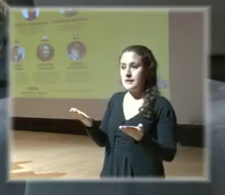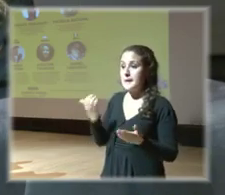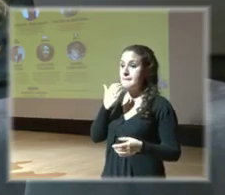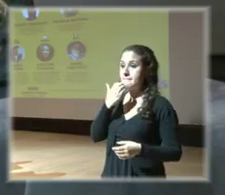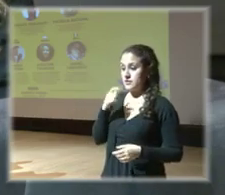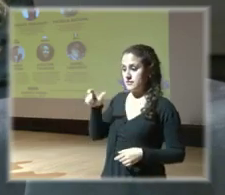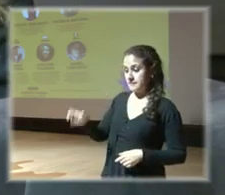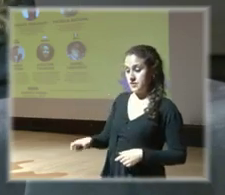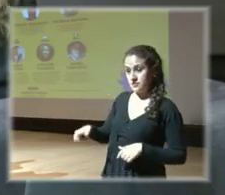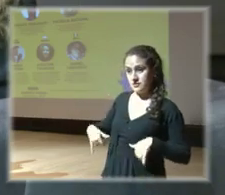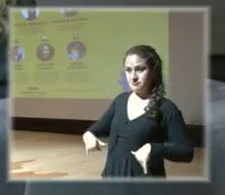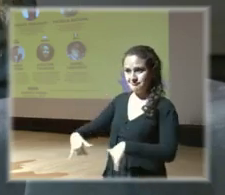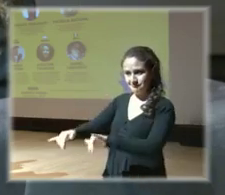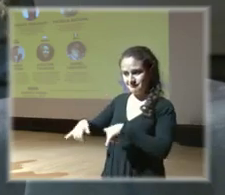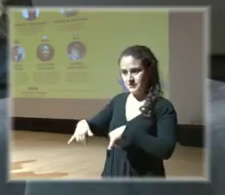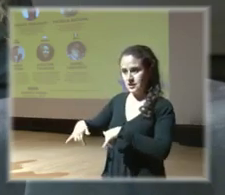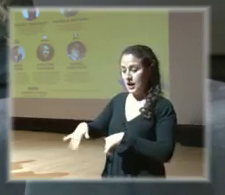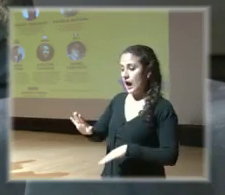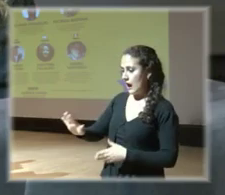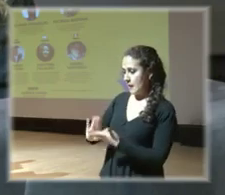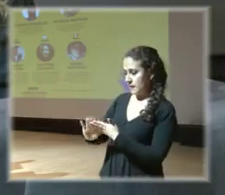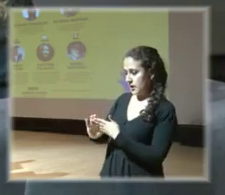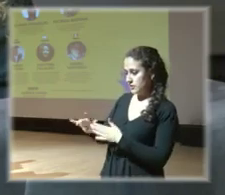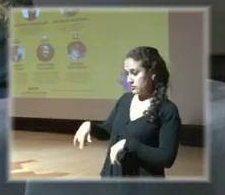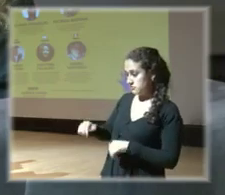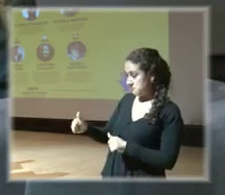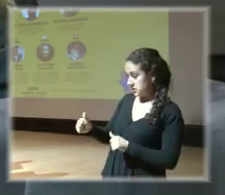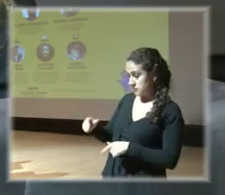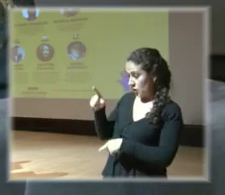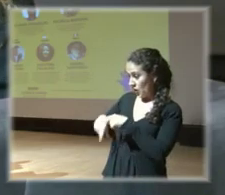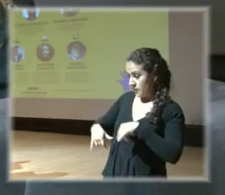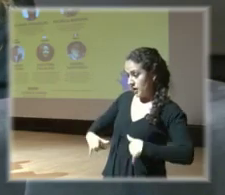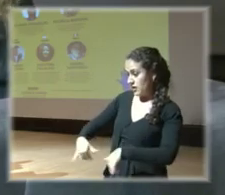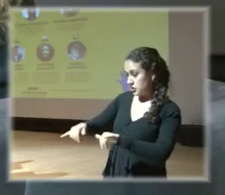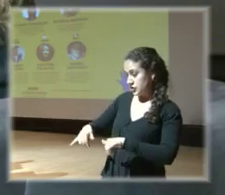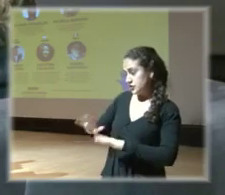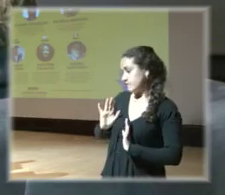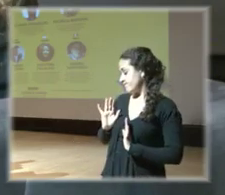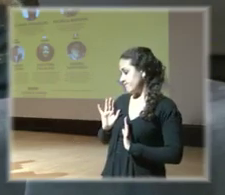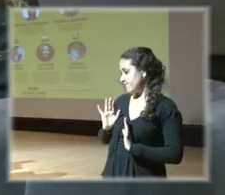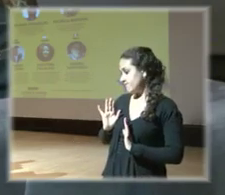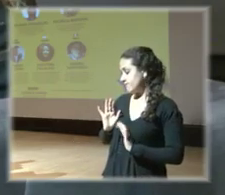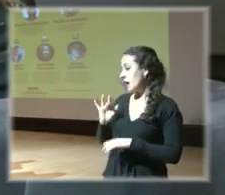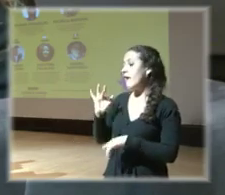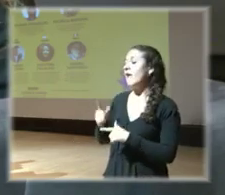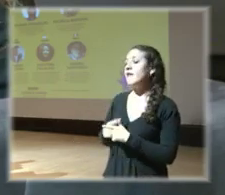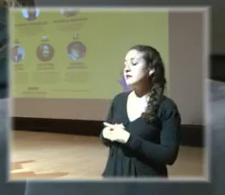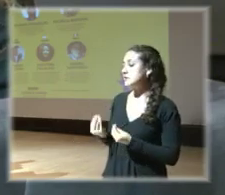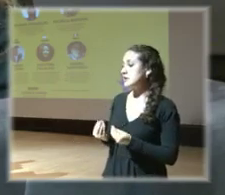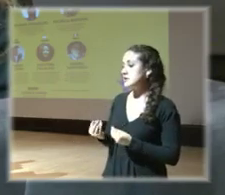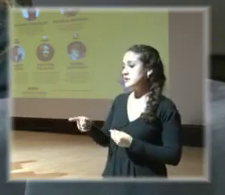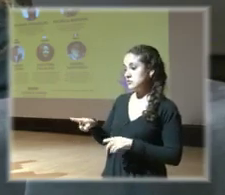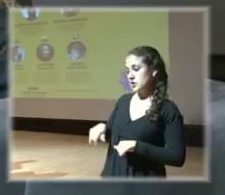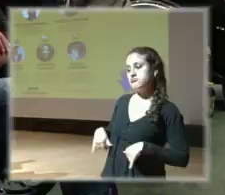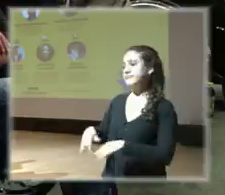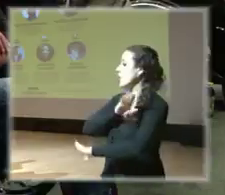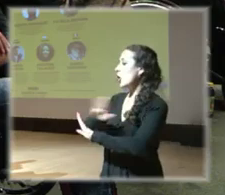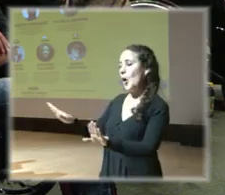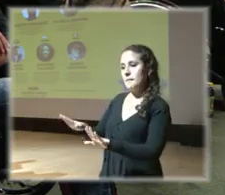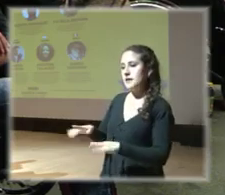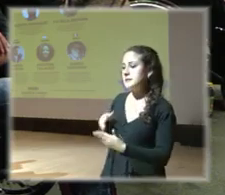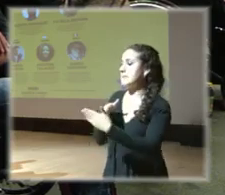en silla de ruedas, como usted no se puede trasladar autónomamente de manera estándar, entonces le vamos a limitar el derecho a transitar, le